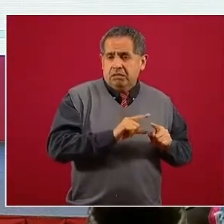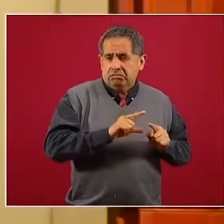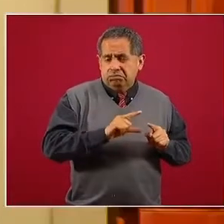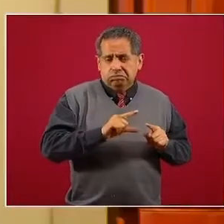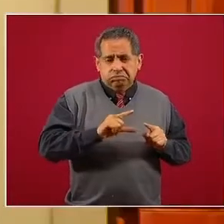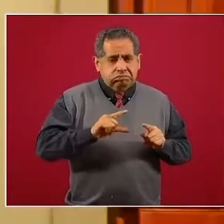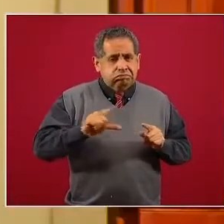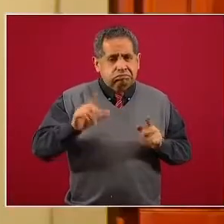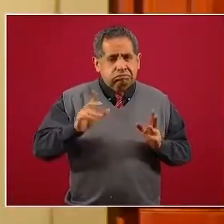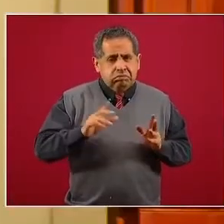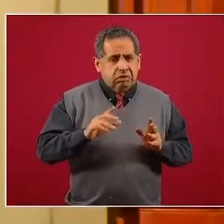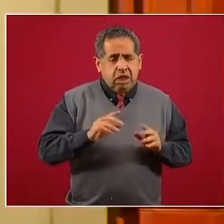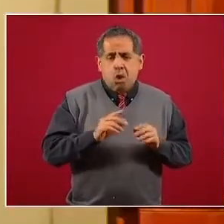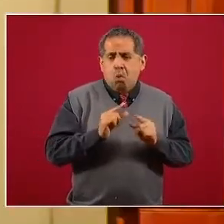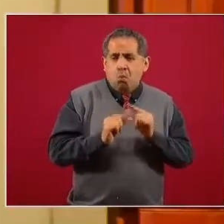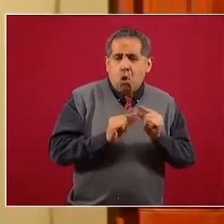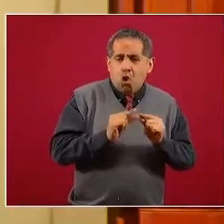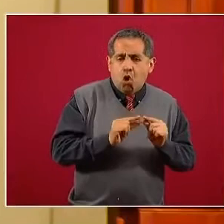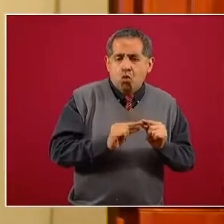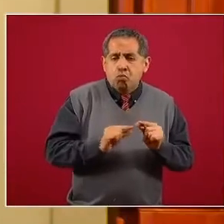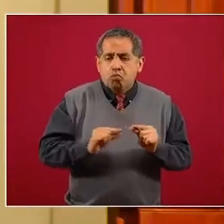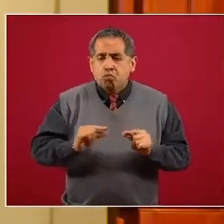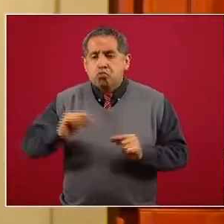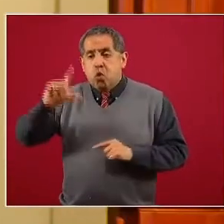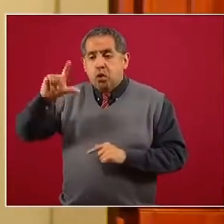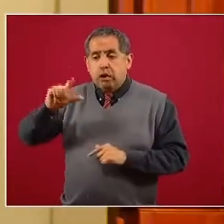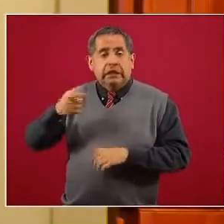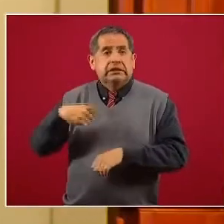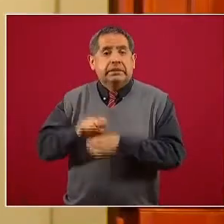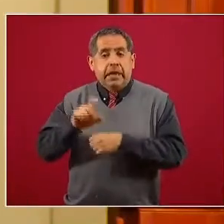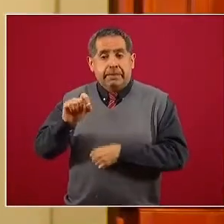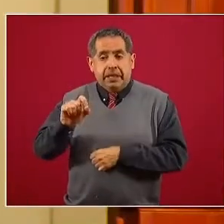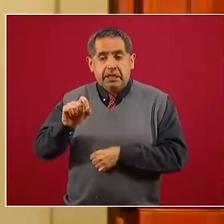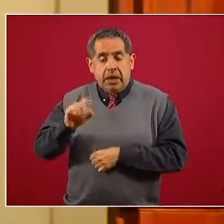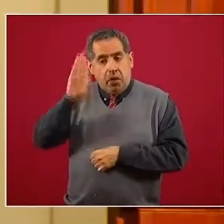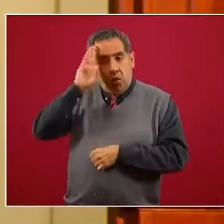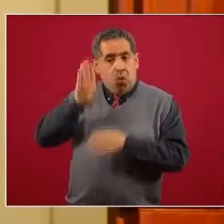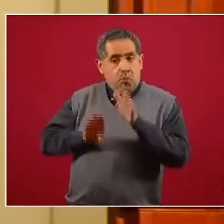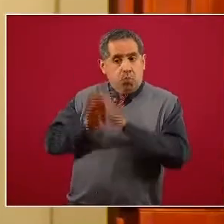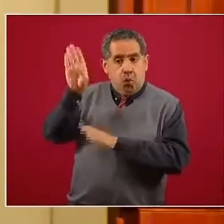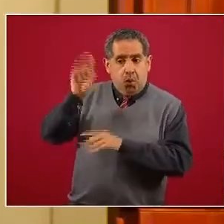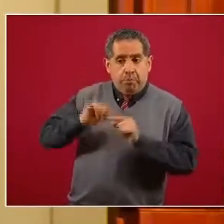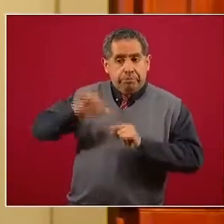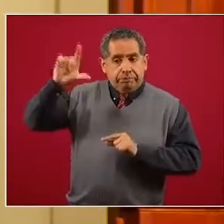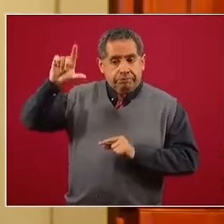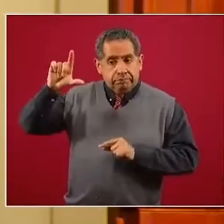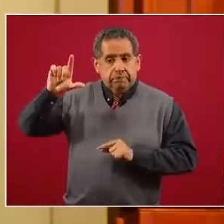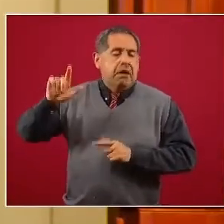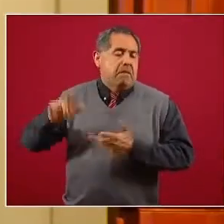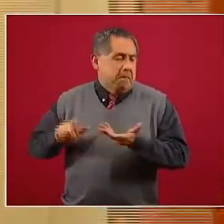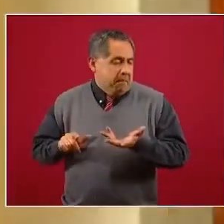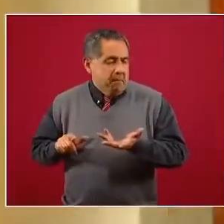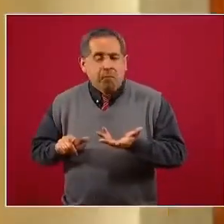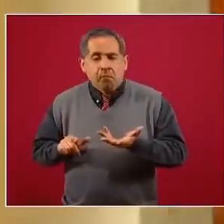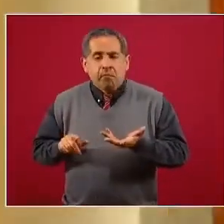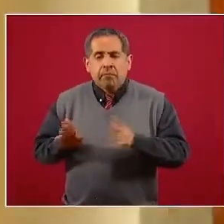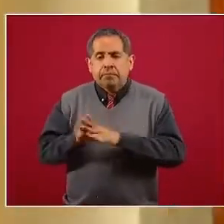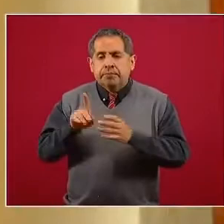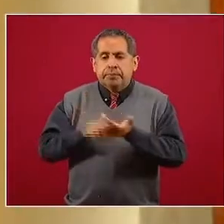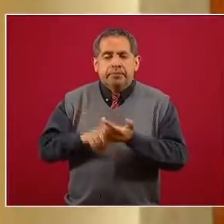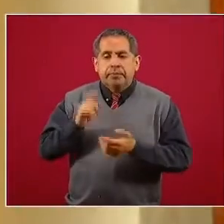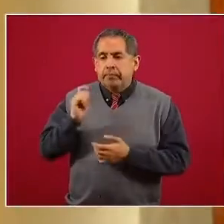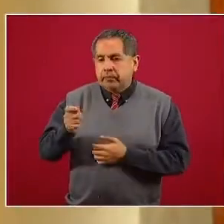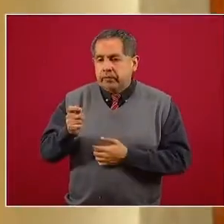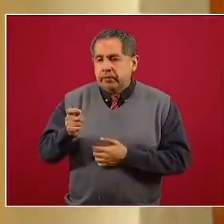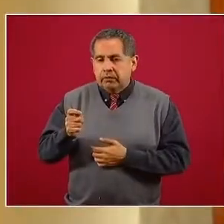una aceleración baja, pero ya a partir de la semana 20 esta se incrementa de manera importante, prácticamente toma